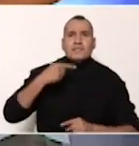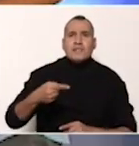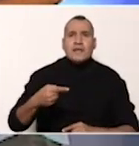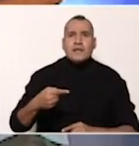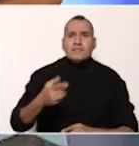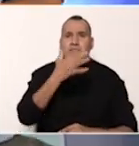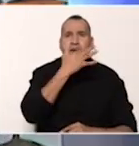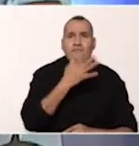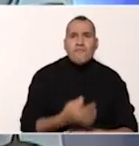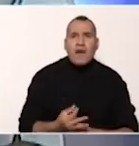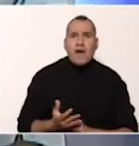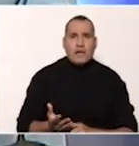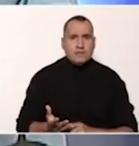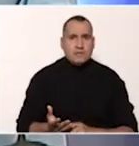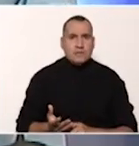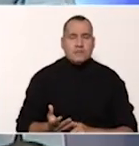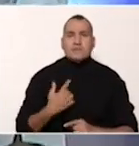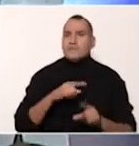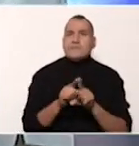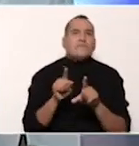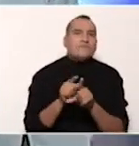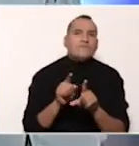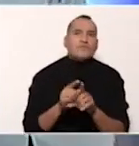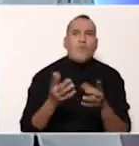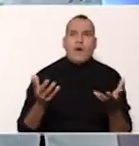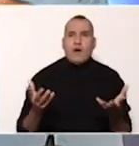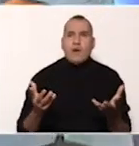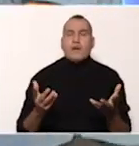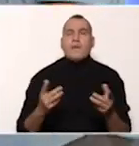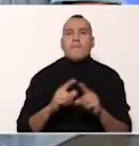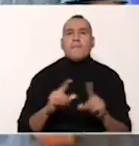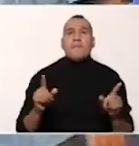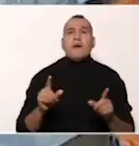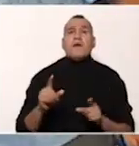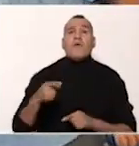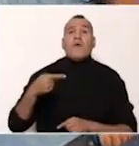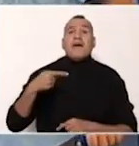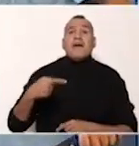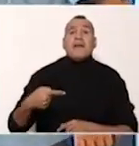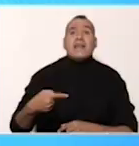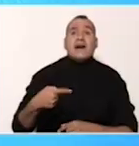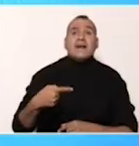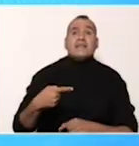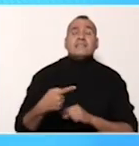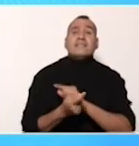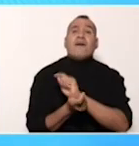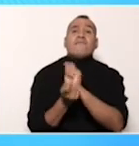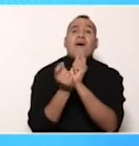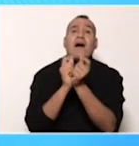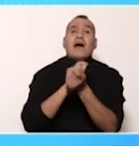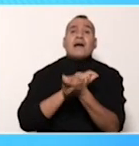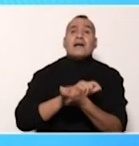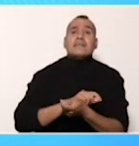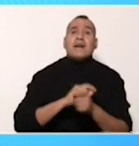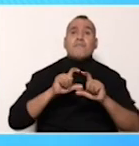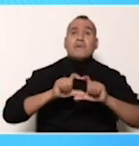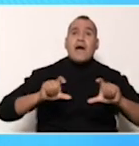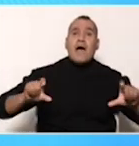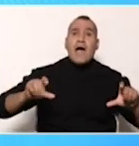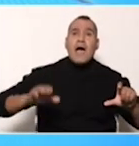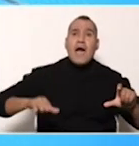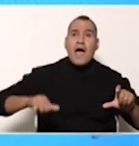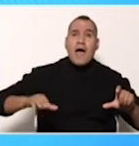la resta? Se hacen de la misma manera, solo que en la resta lo que voy a cambiarle es los signos al